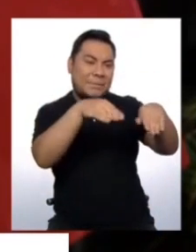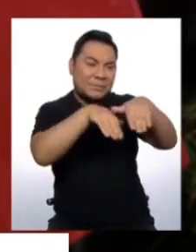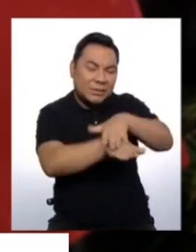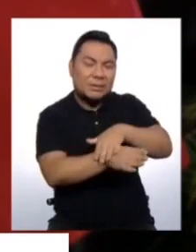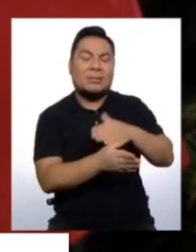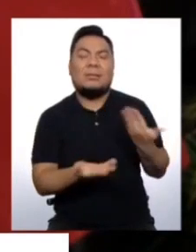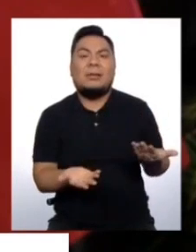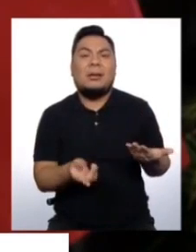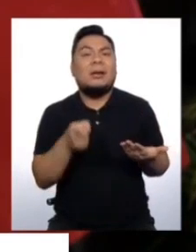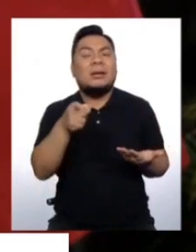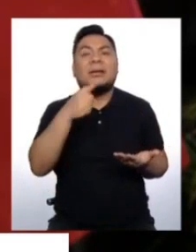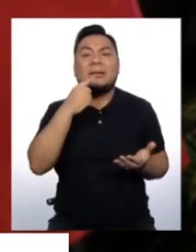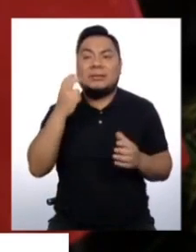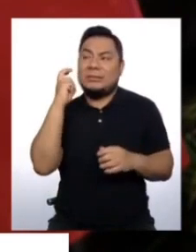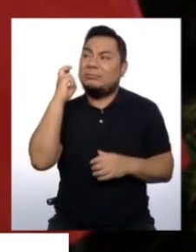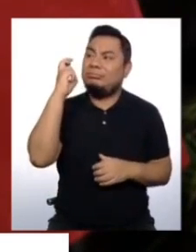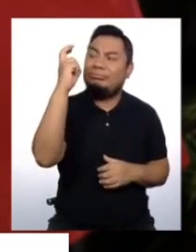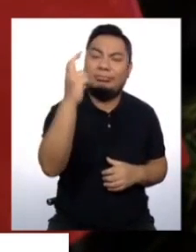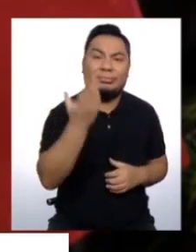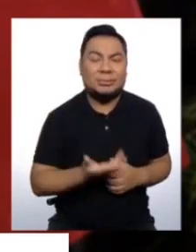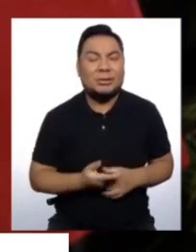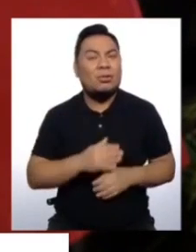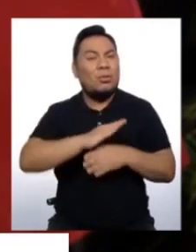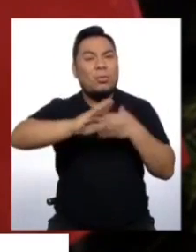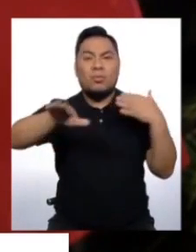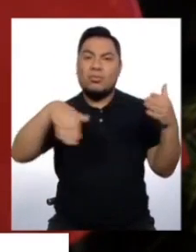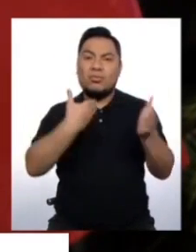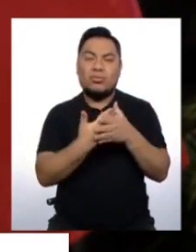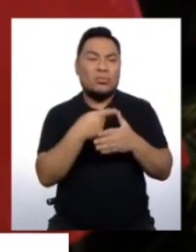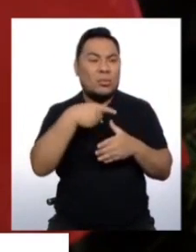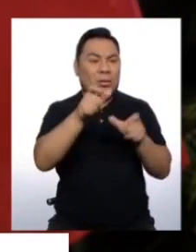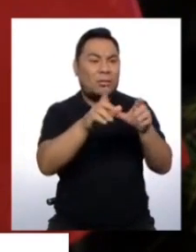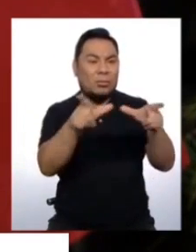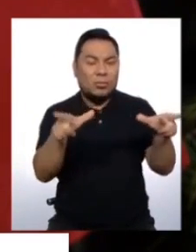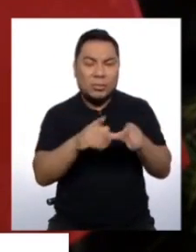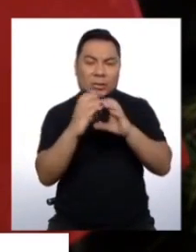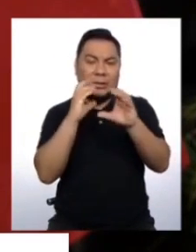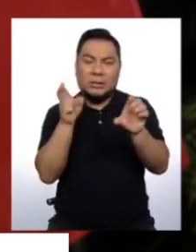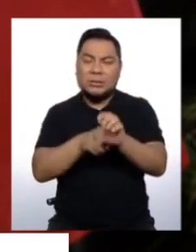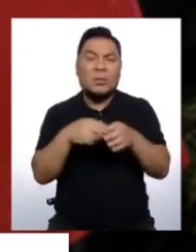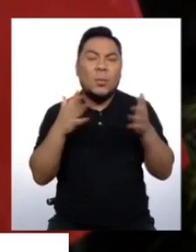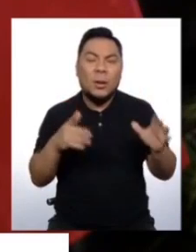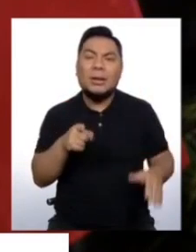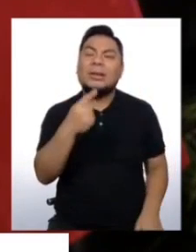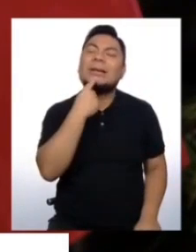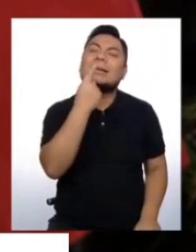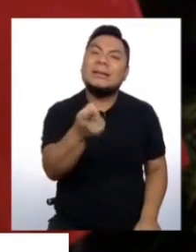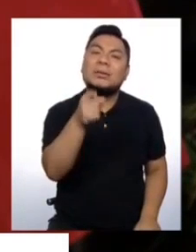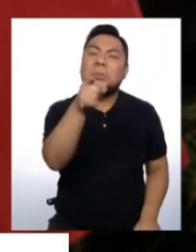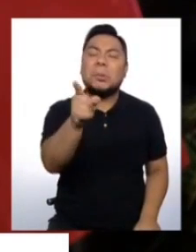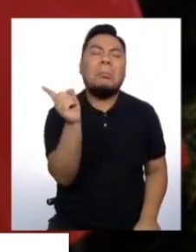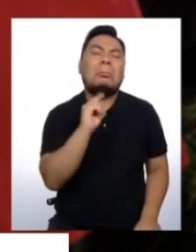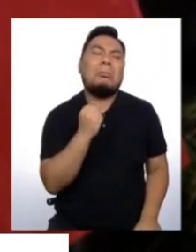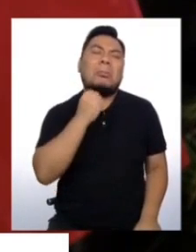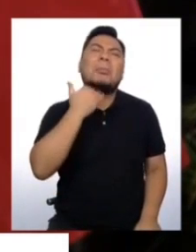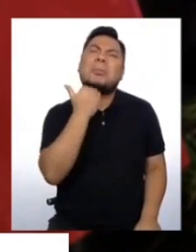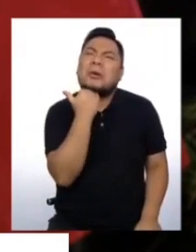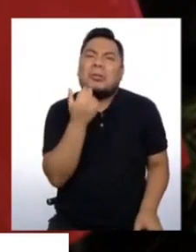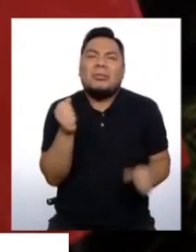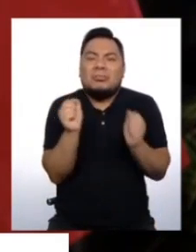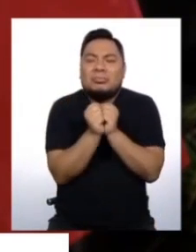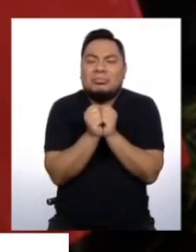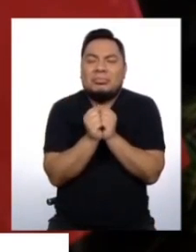dentro de la línea 1 y dentro de todo sistema de transporte urbano, no respetamos el uso